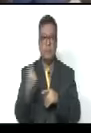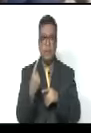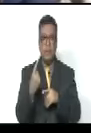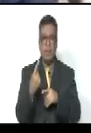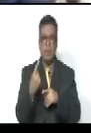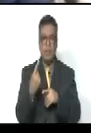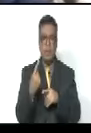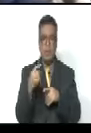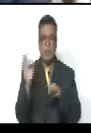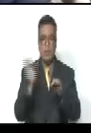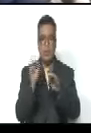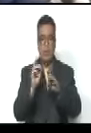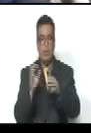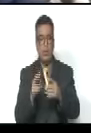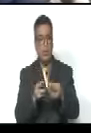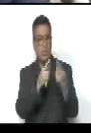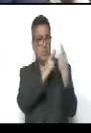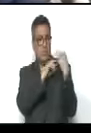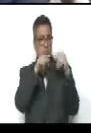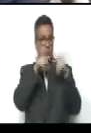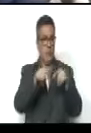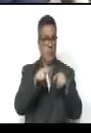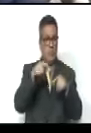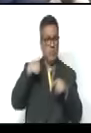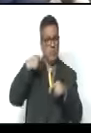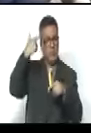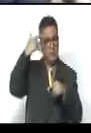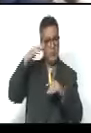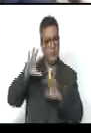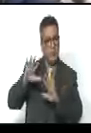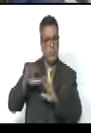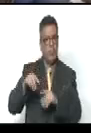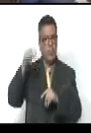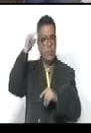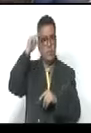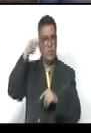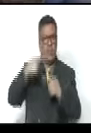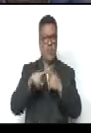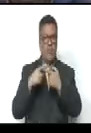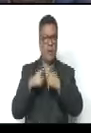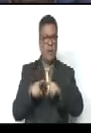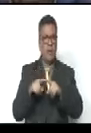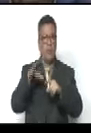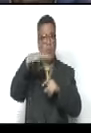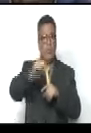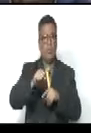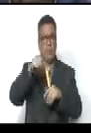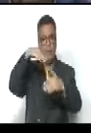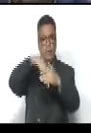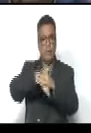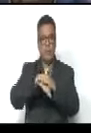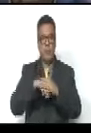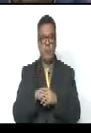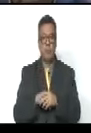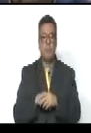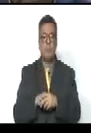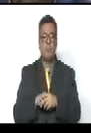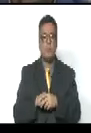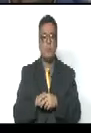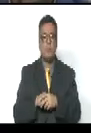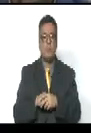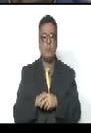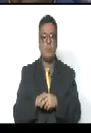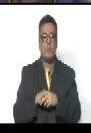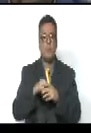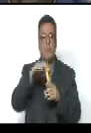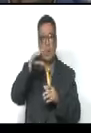con irresponsabilidad. Allá ellos y otros que tienen que comprar alpargatas.